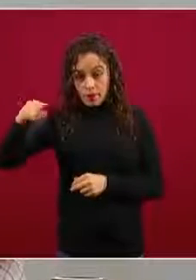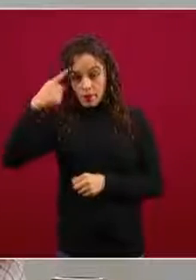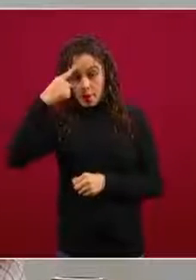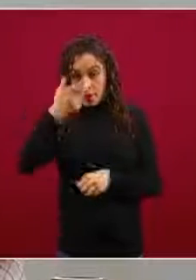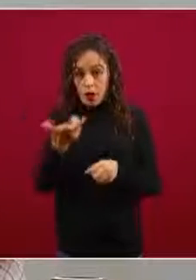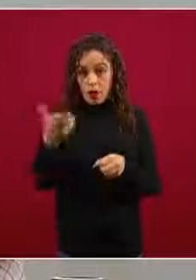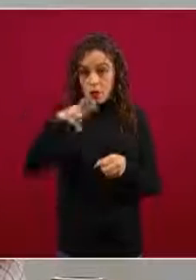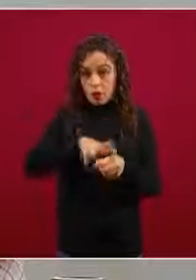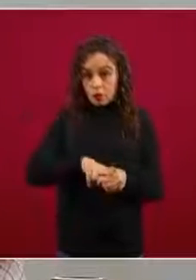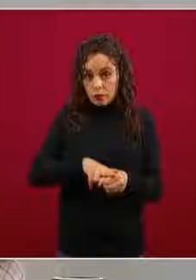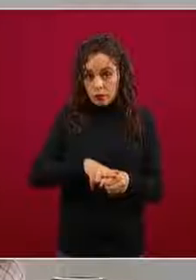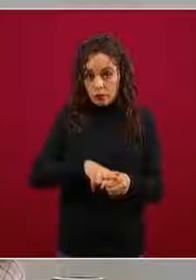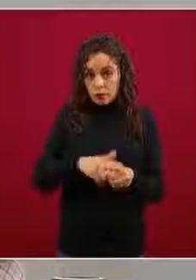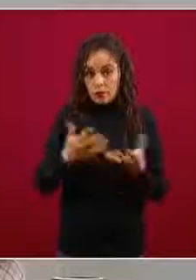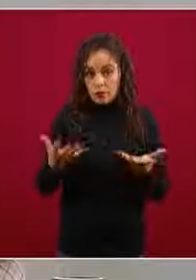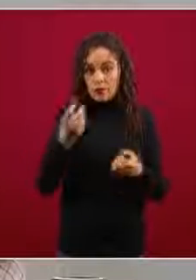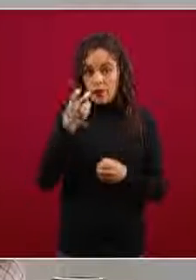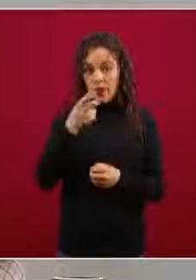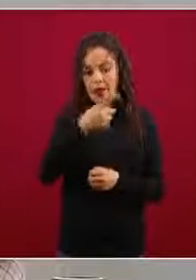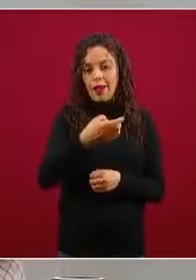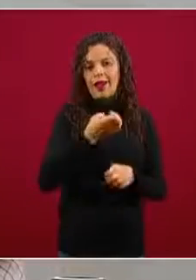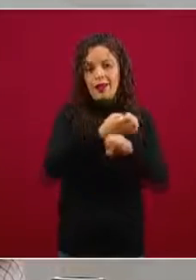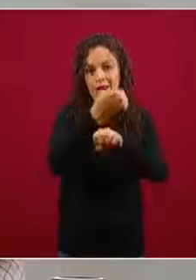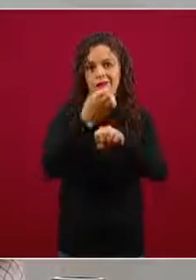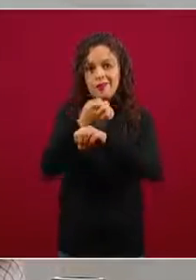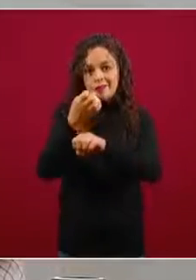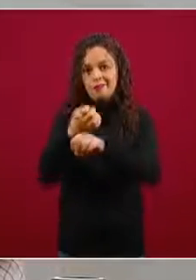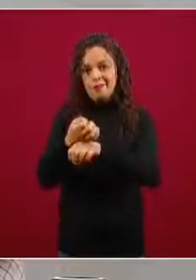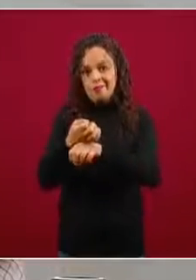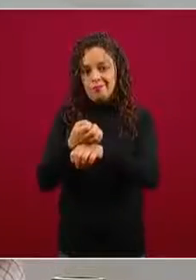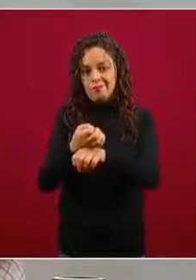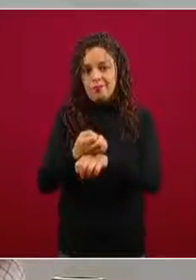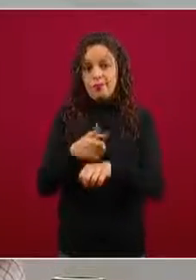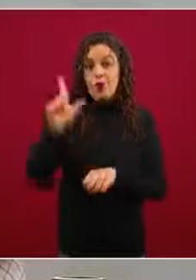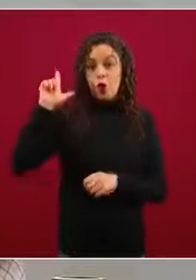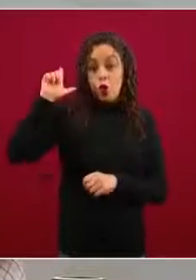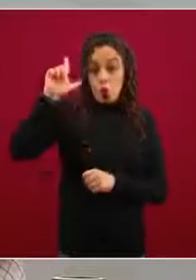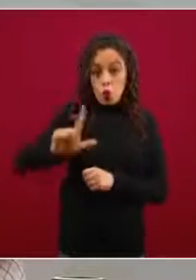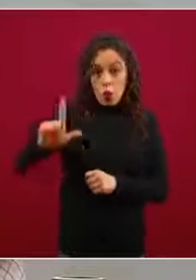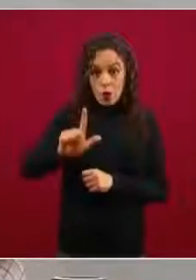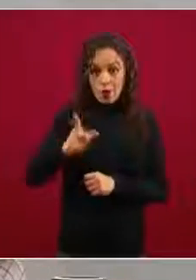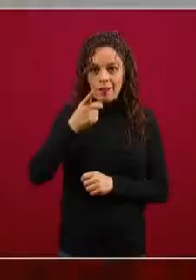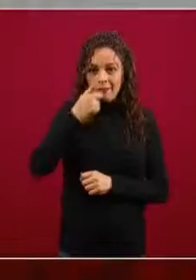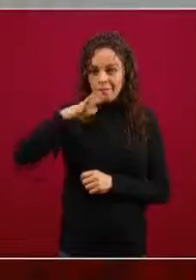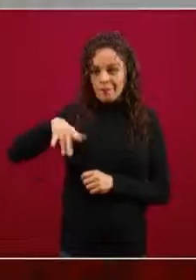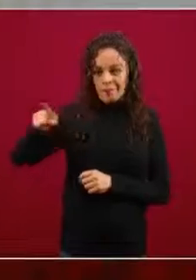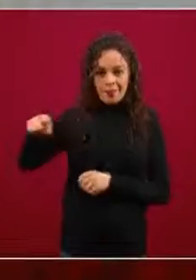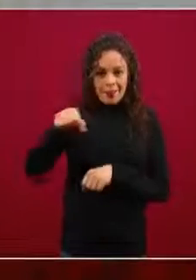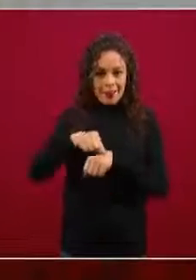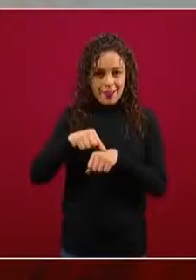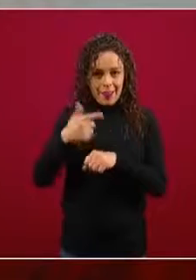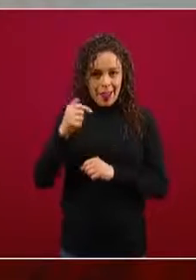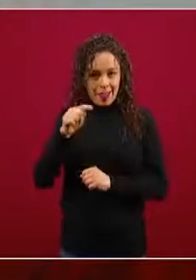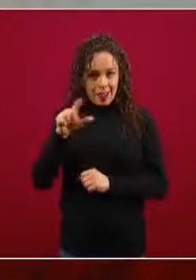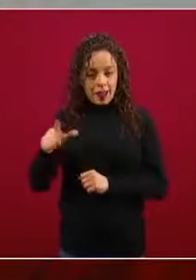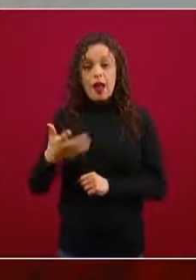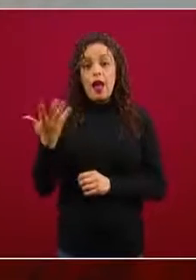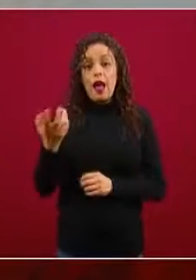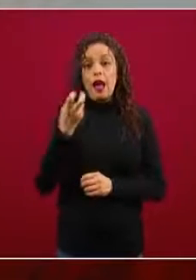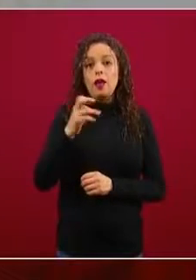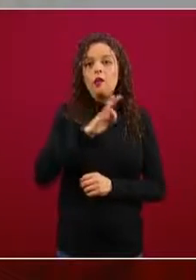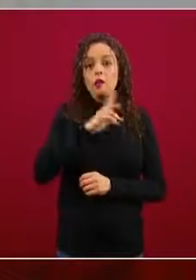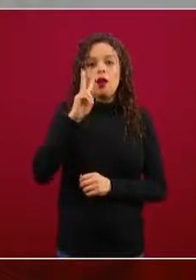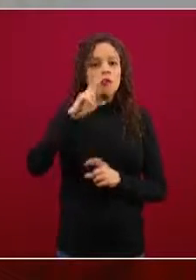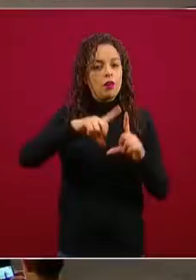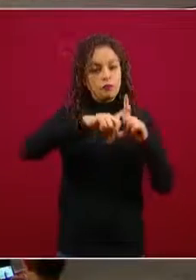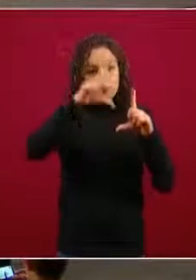tienen la mayor tasa de incidencia. Como lo dijo el doctor, para el día lunes se estarán integrando ya los 32 estados para que podamos ver cada uno de